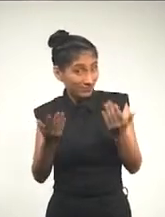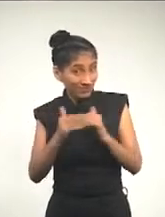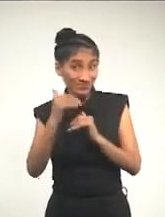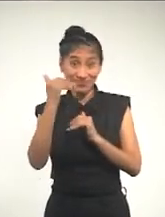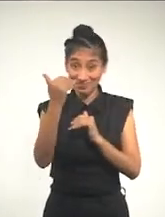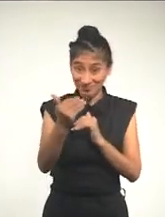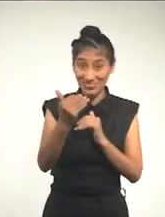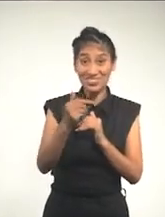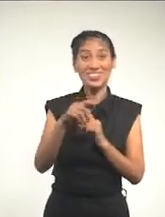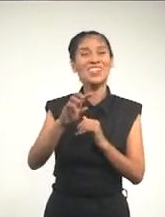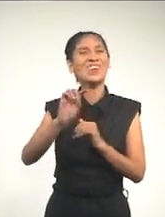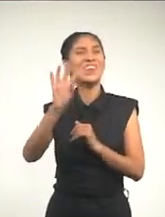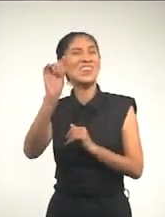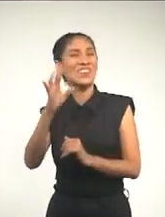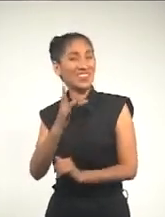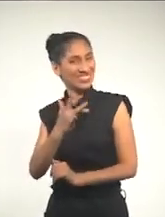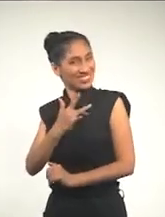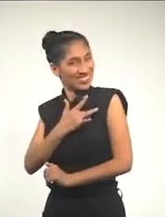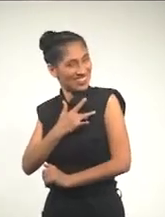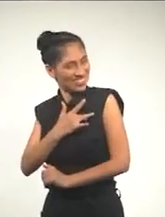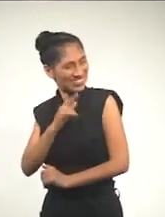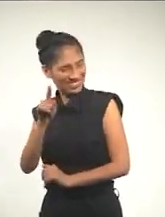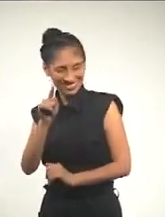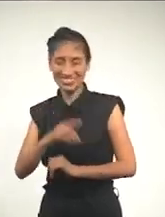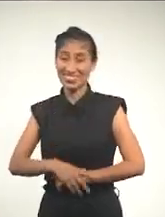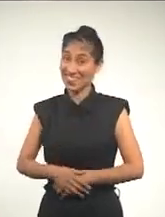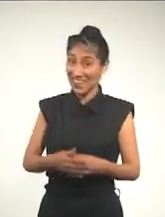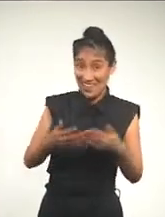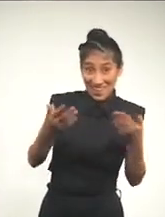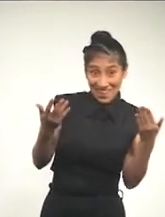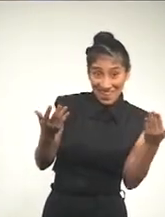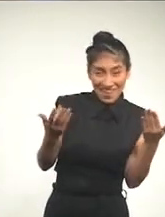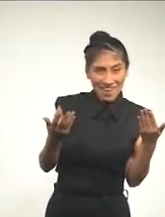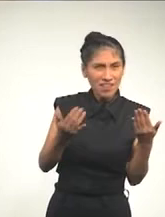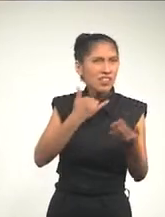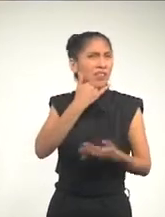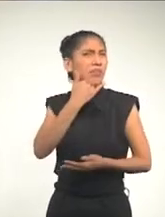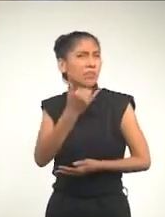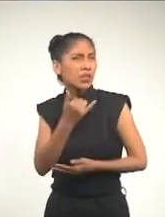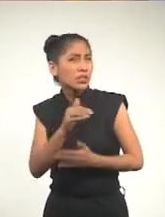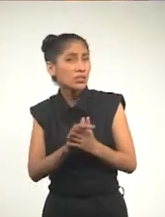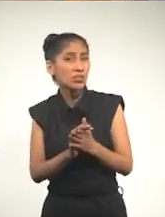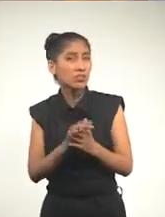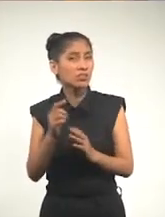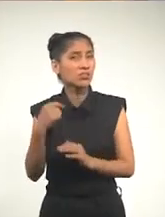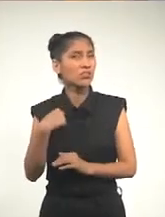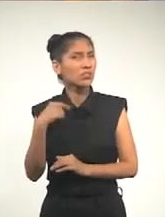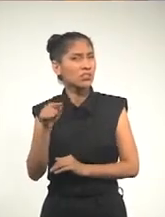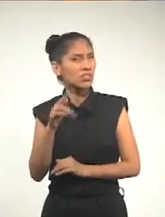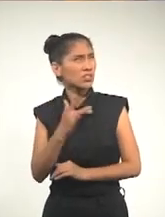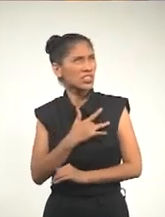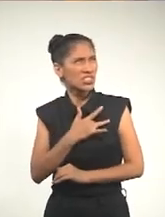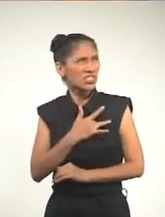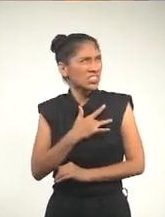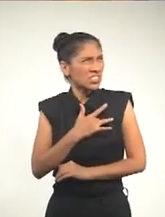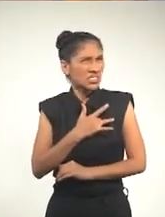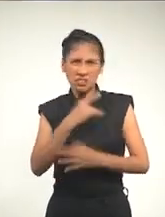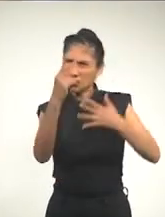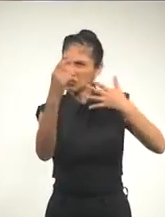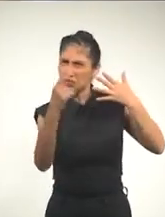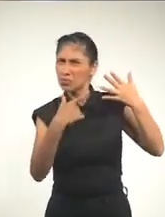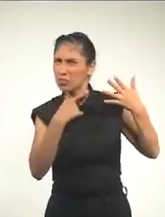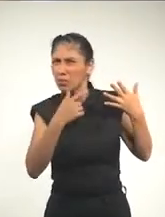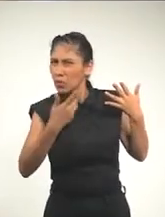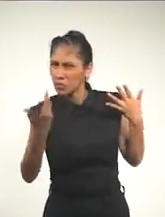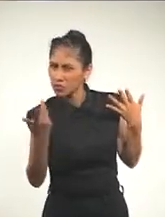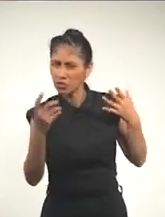molesto, experimentarás otras emociones. ¡Ah! ¿Y qué pasa si no me gusta la emoción que